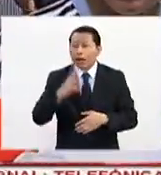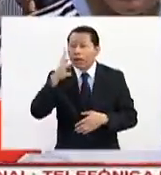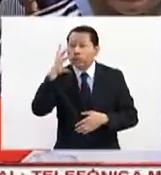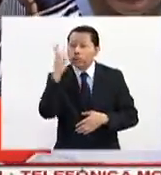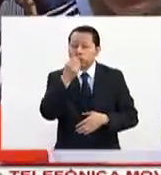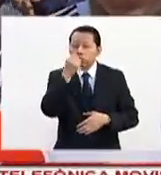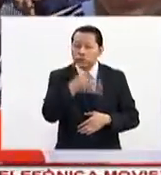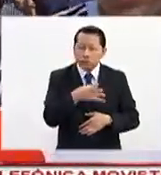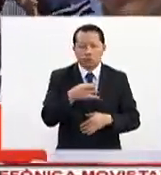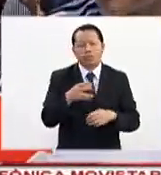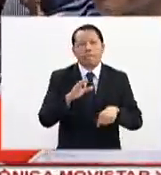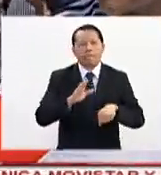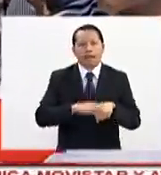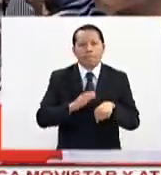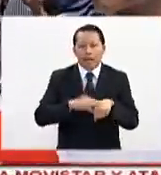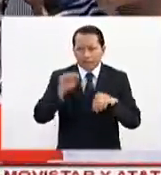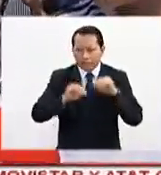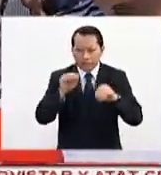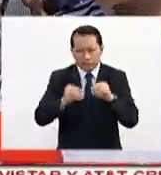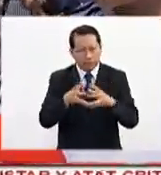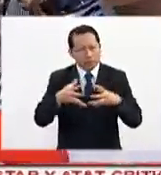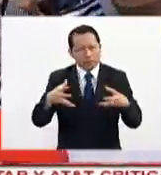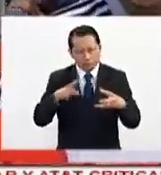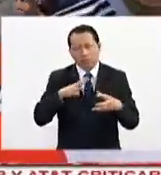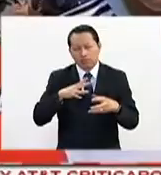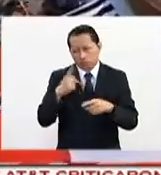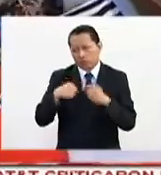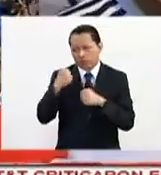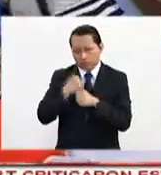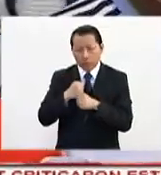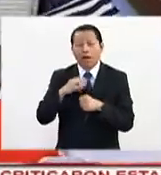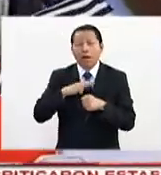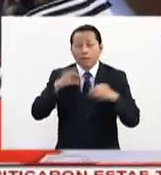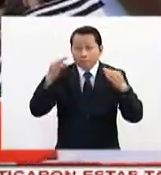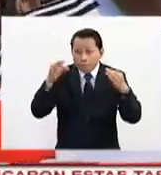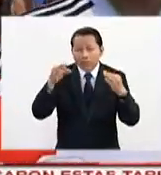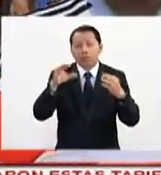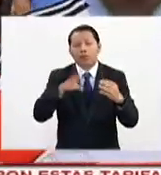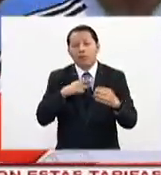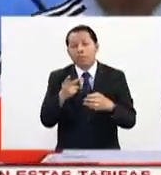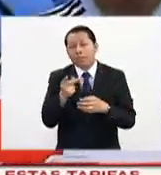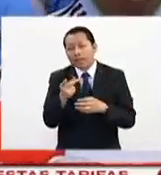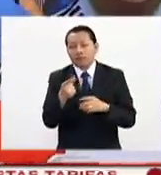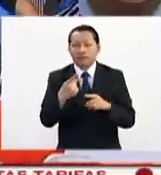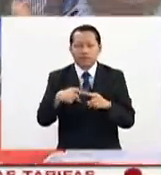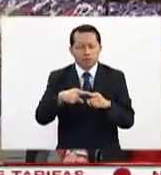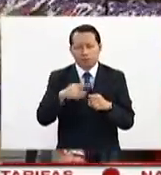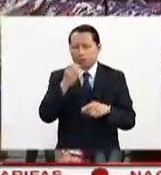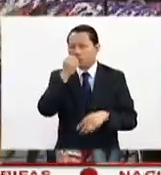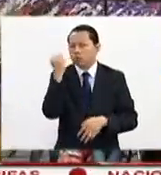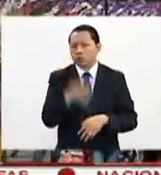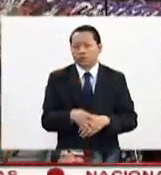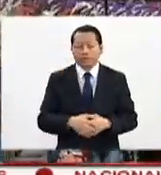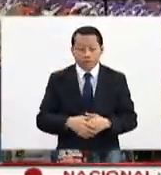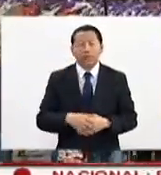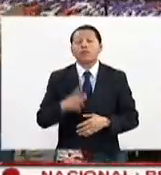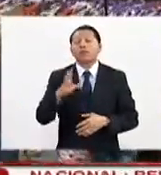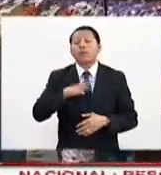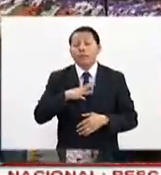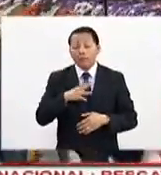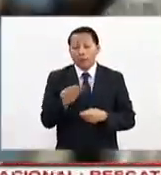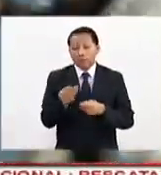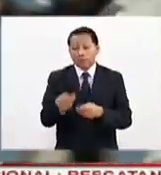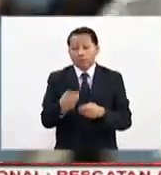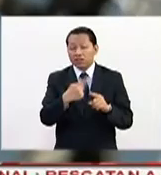más llena que el año pasado, pero muy bonito. Todas las esculturas de papel maché, los perros, los cholos, precioso todo. Esta ofrenda monumental